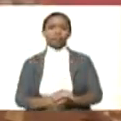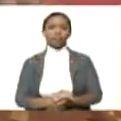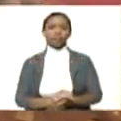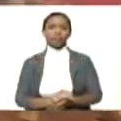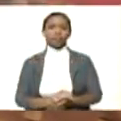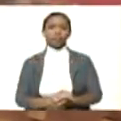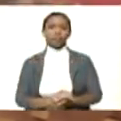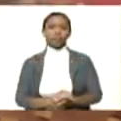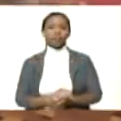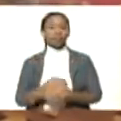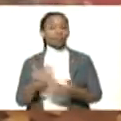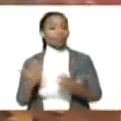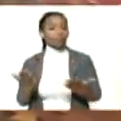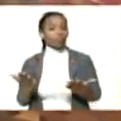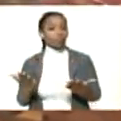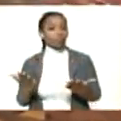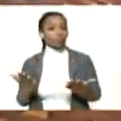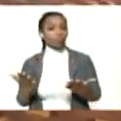Era